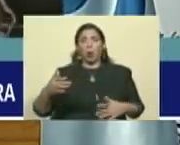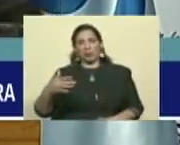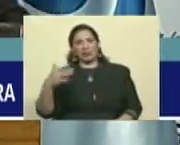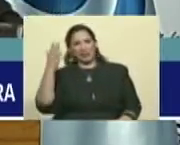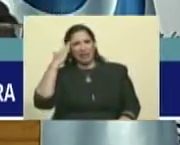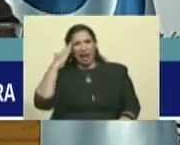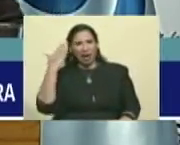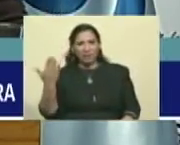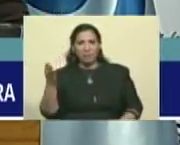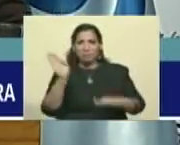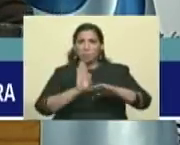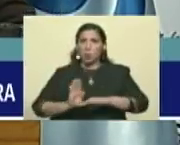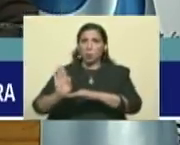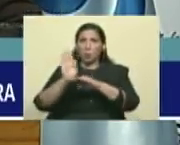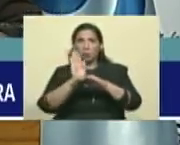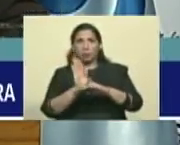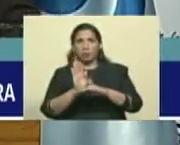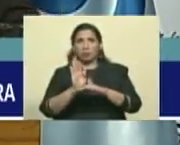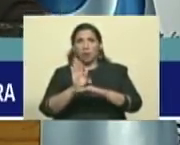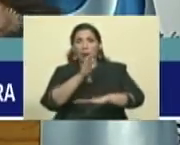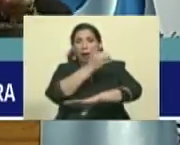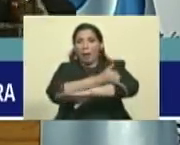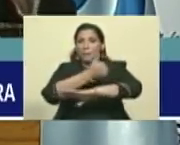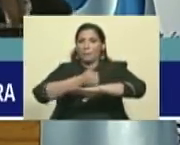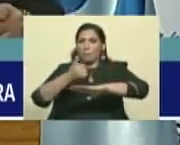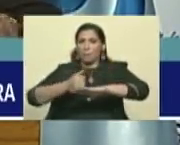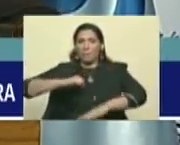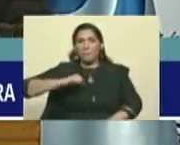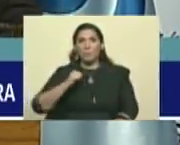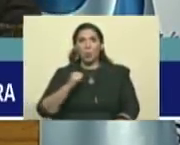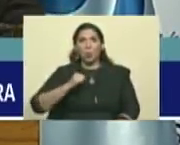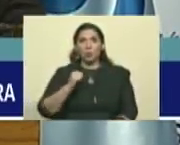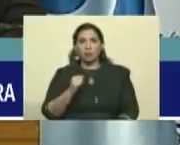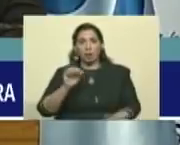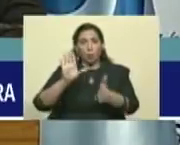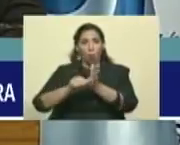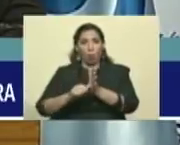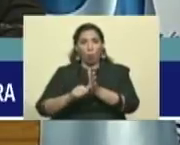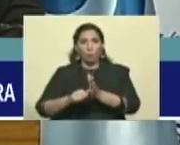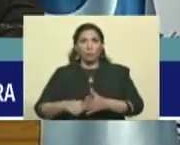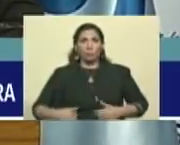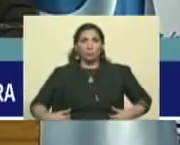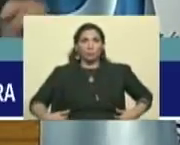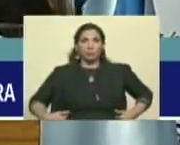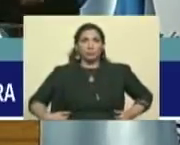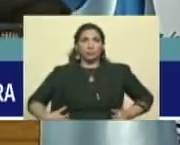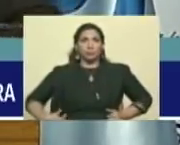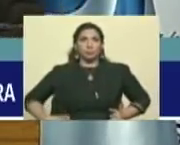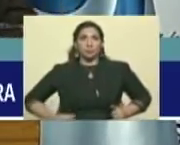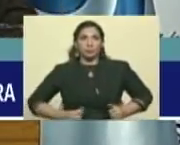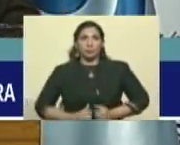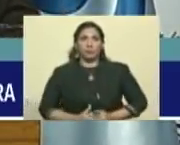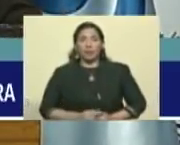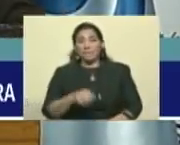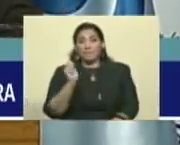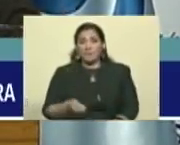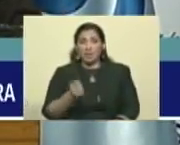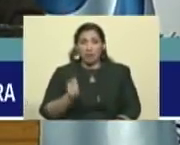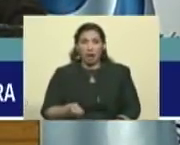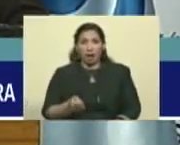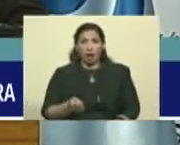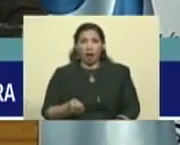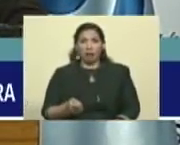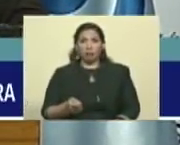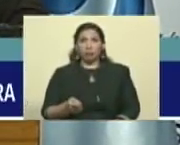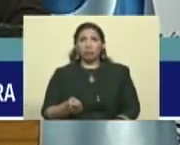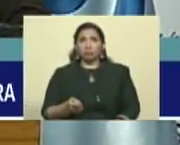con protección de autoridades policiales corruptas y de fiscales corruptos, como